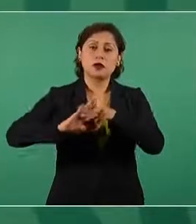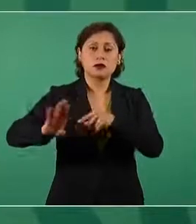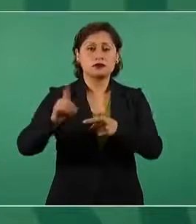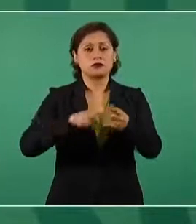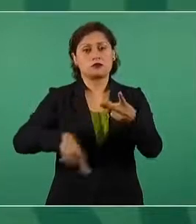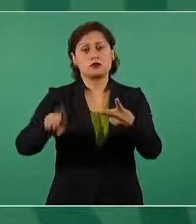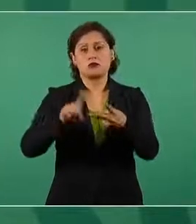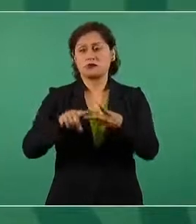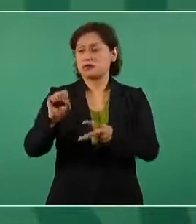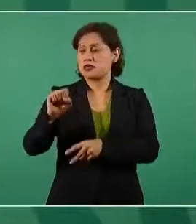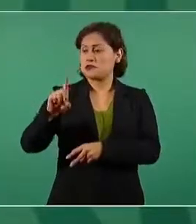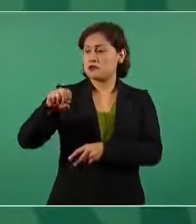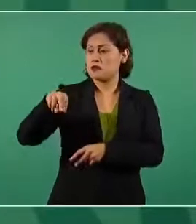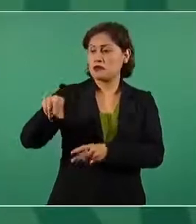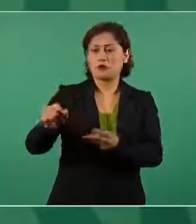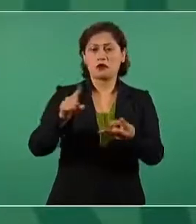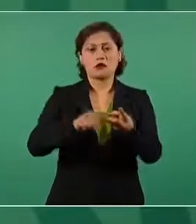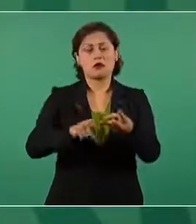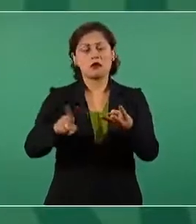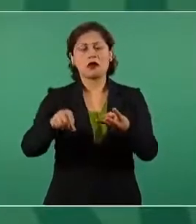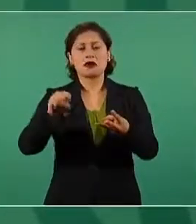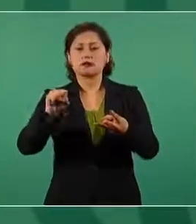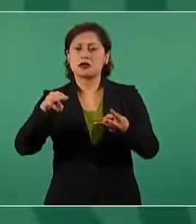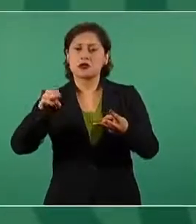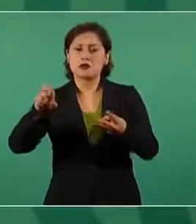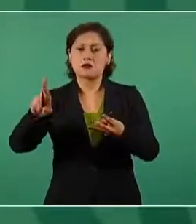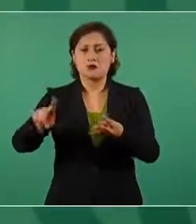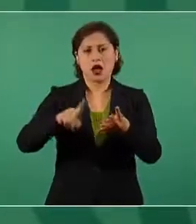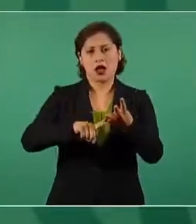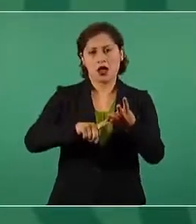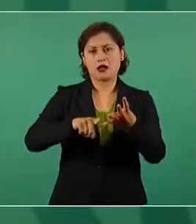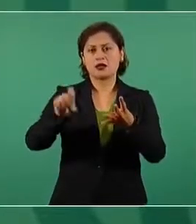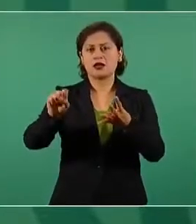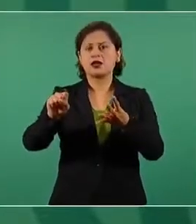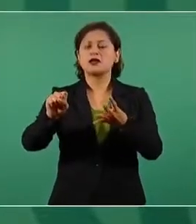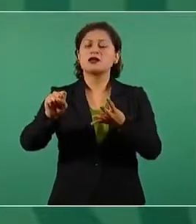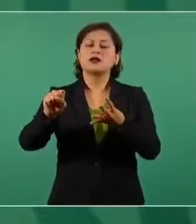Nacional, de Marina y de la Secretaría de la Defensa.